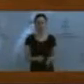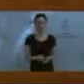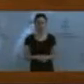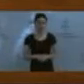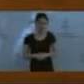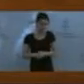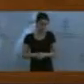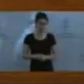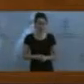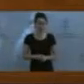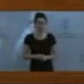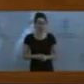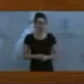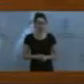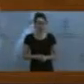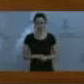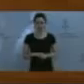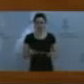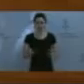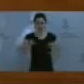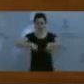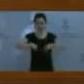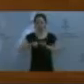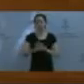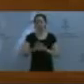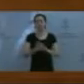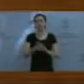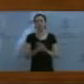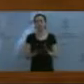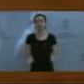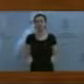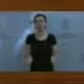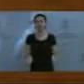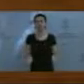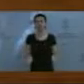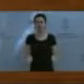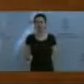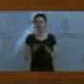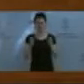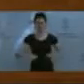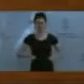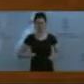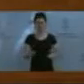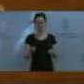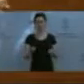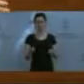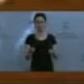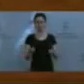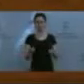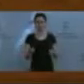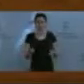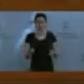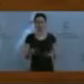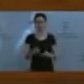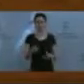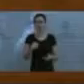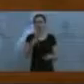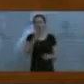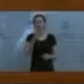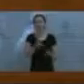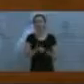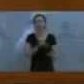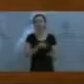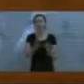Claro, cuando aquí se habla también de pactar gastos, bueno, yo digo que es una